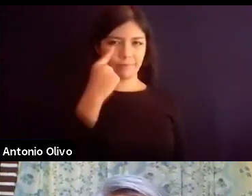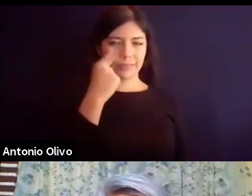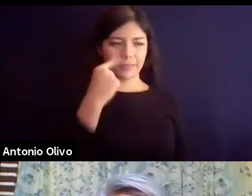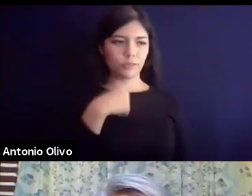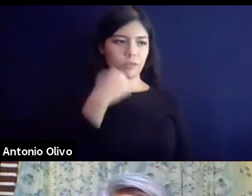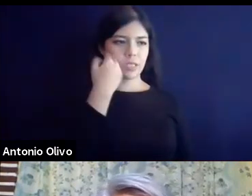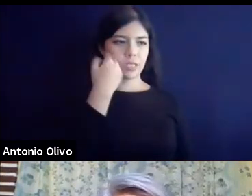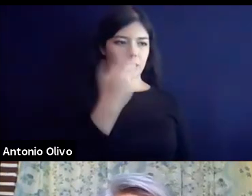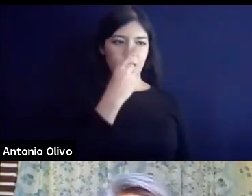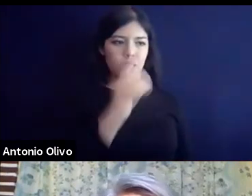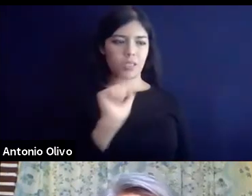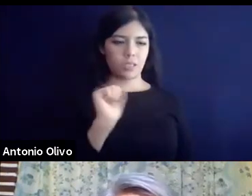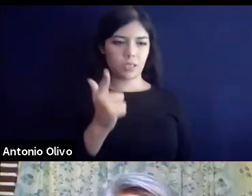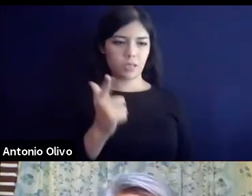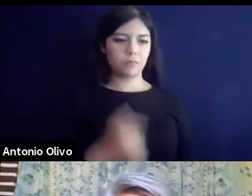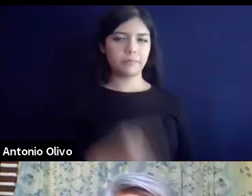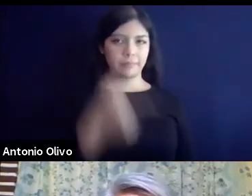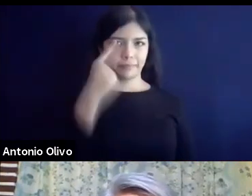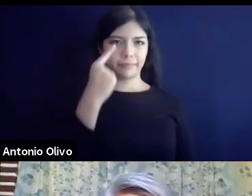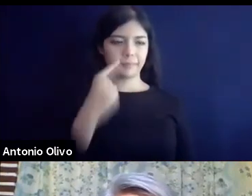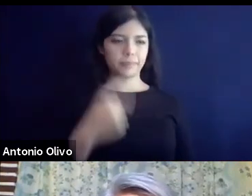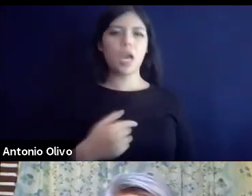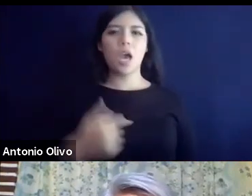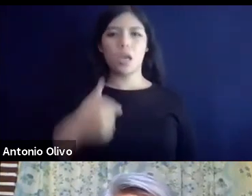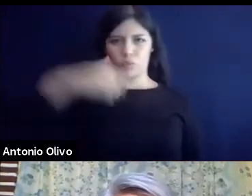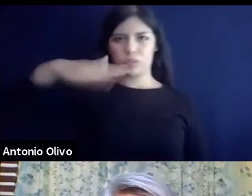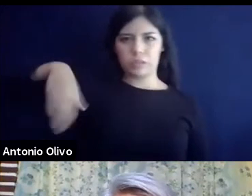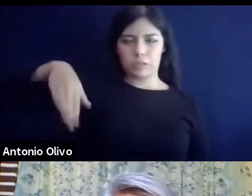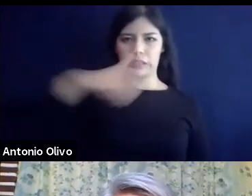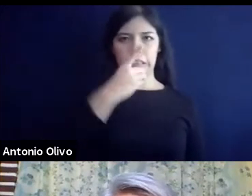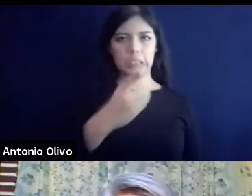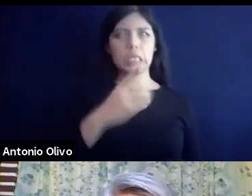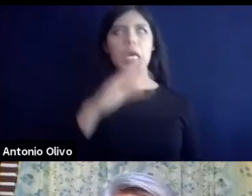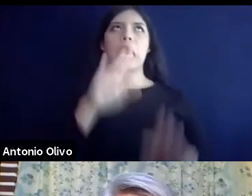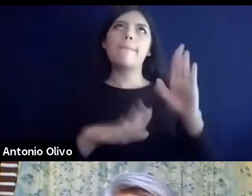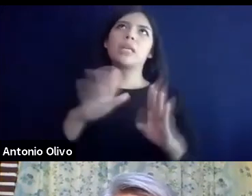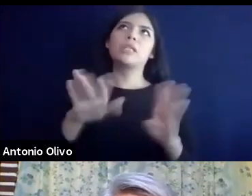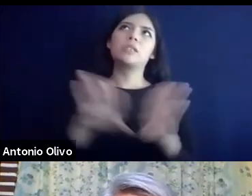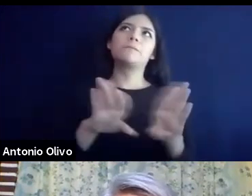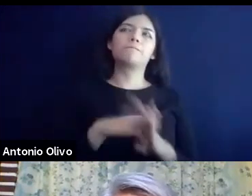específico. O sea, sí creo que el asunto de manifestar